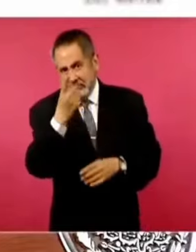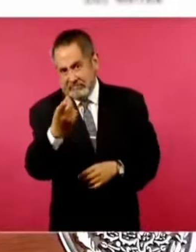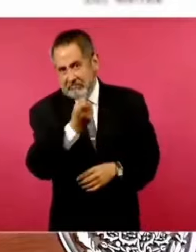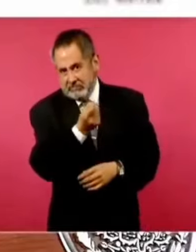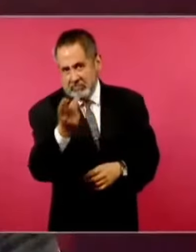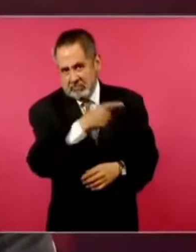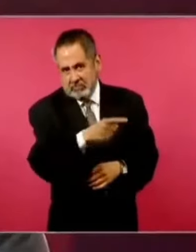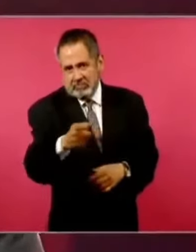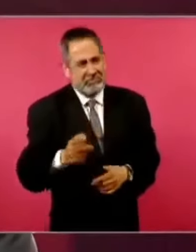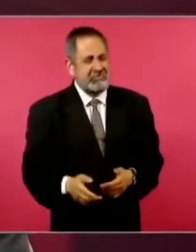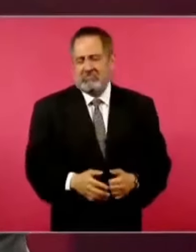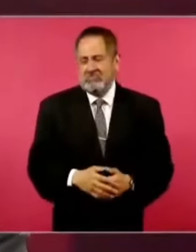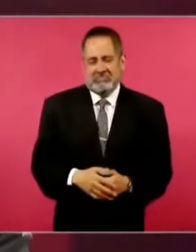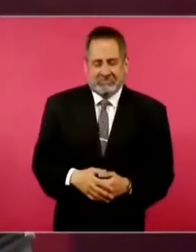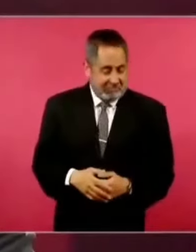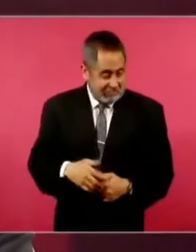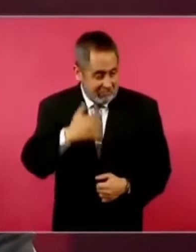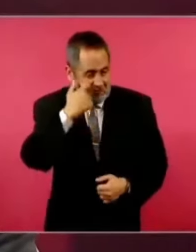Y ahora,